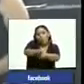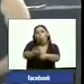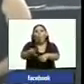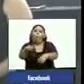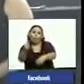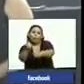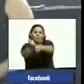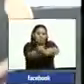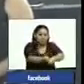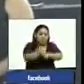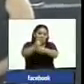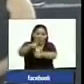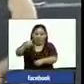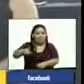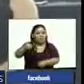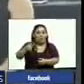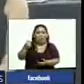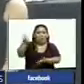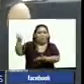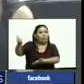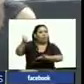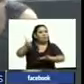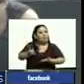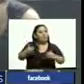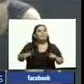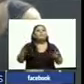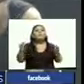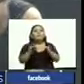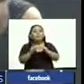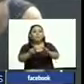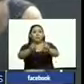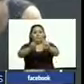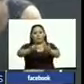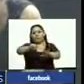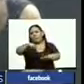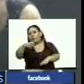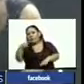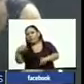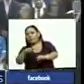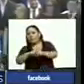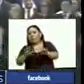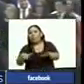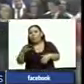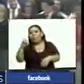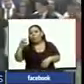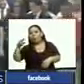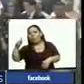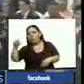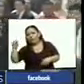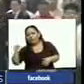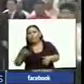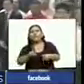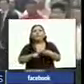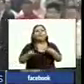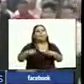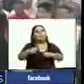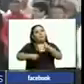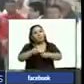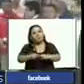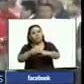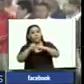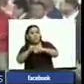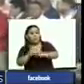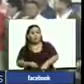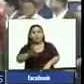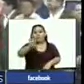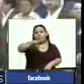no recibieron presupuesto para el año 2019, al igual que 7 mil dólares para instituciones como Copesa y Olimpiadas Especiales, y 5 mil